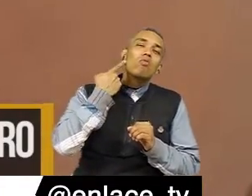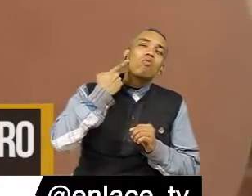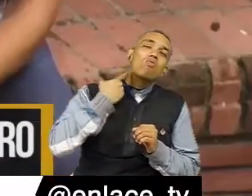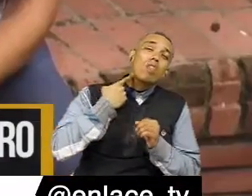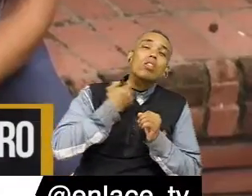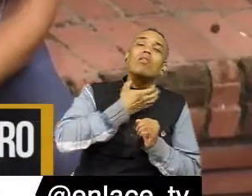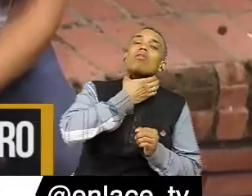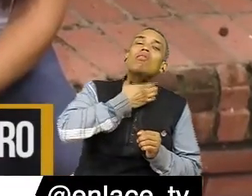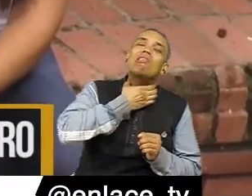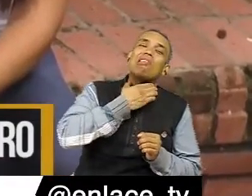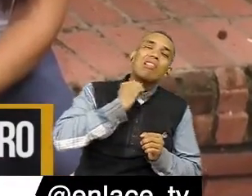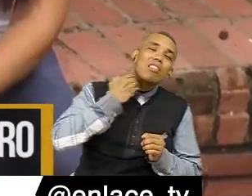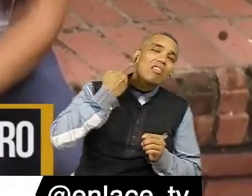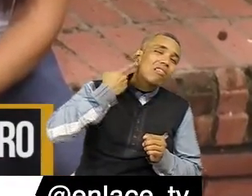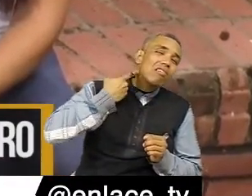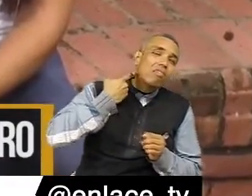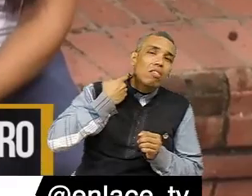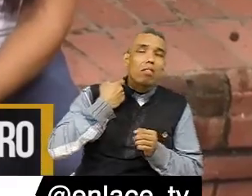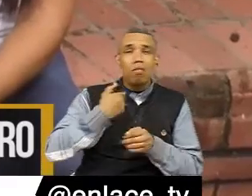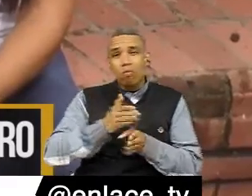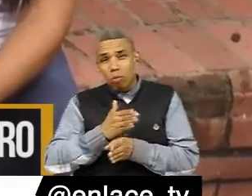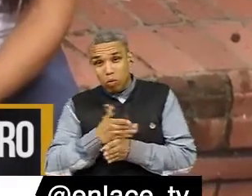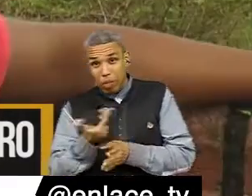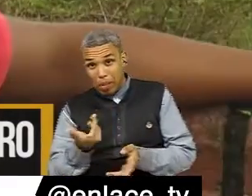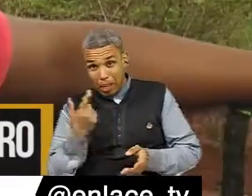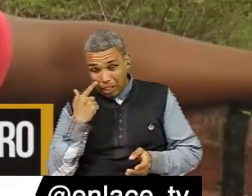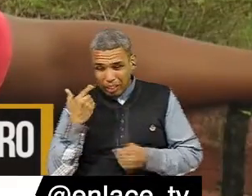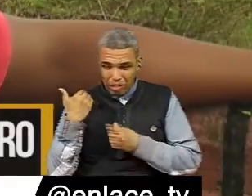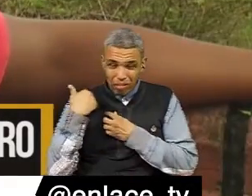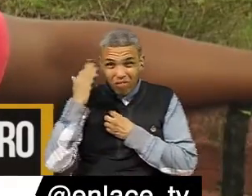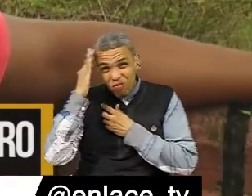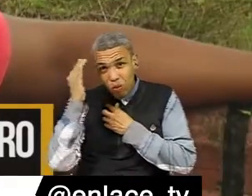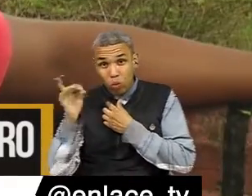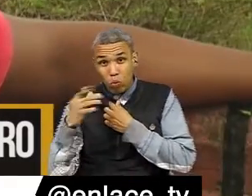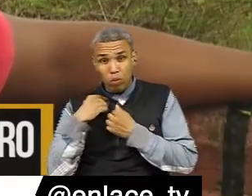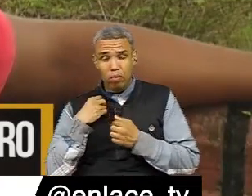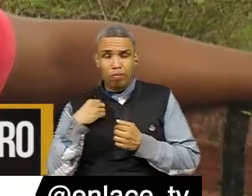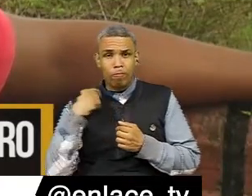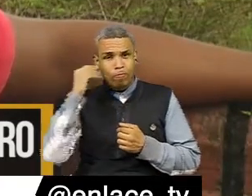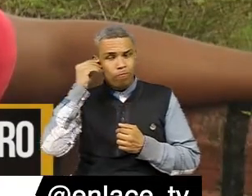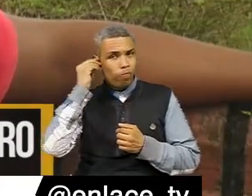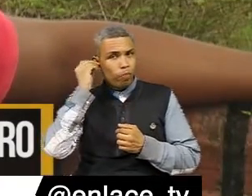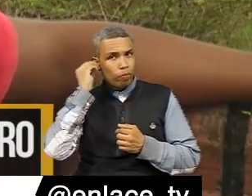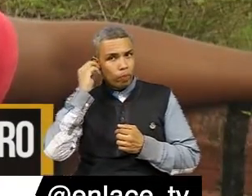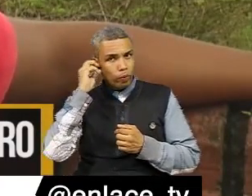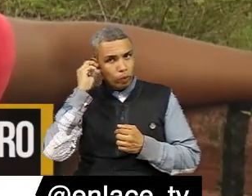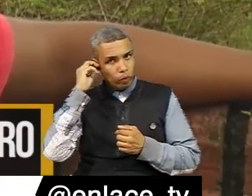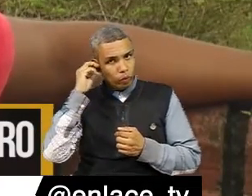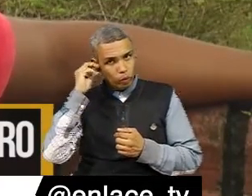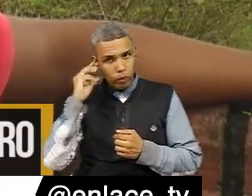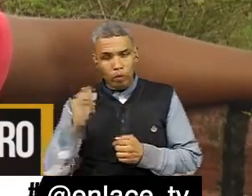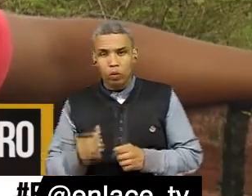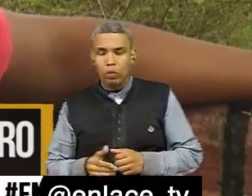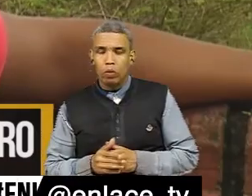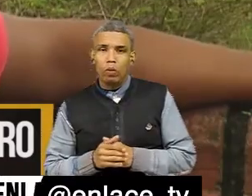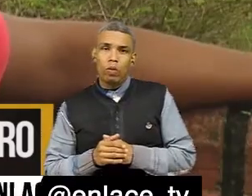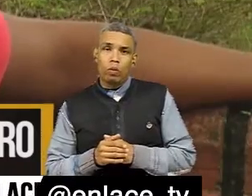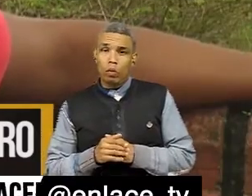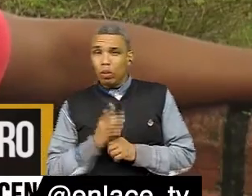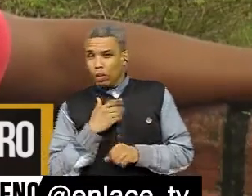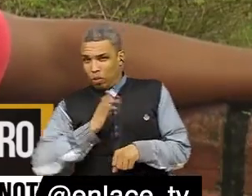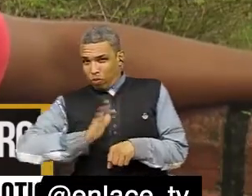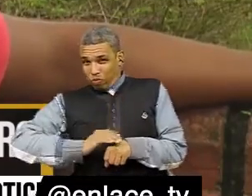él y afirma que por el momento nadie le responde por ellas. Y hoy en día como pese al daño que el señor policía